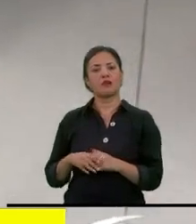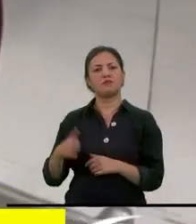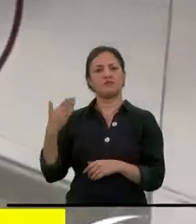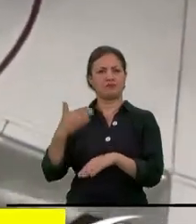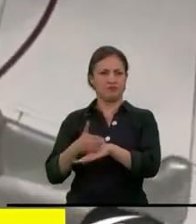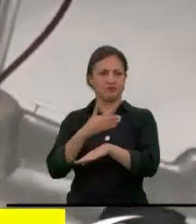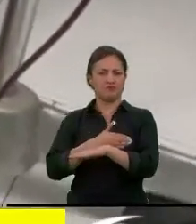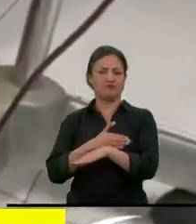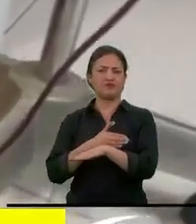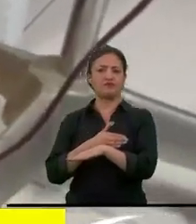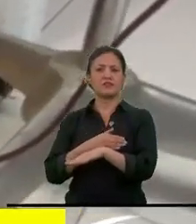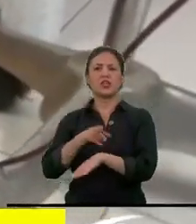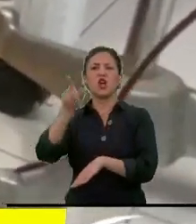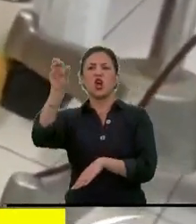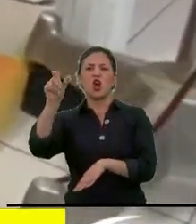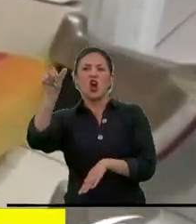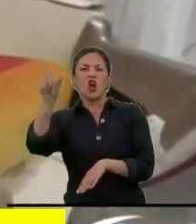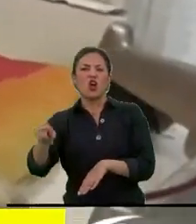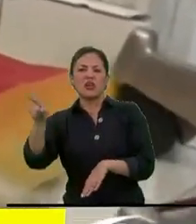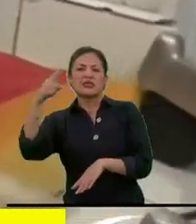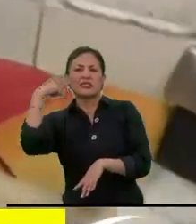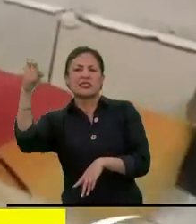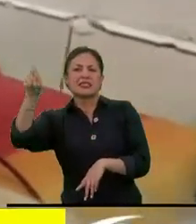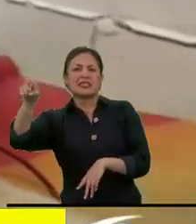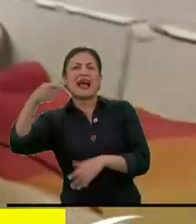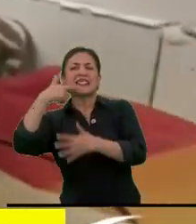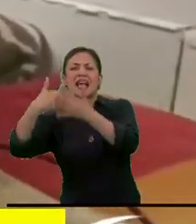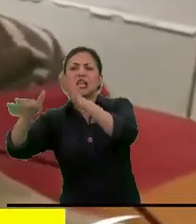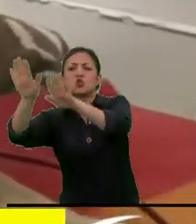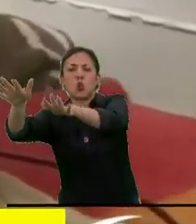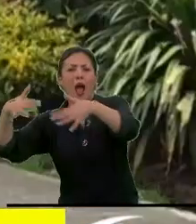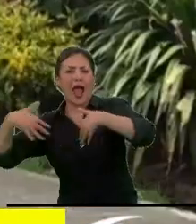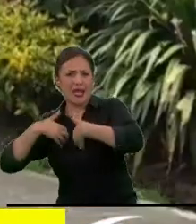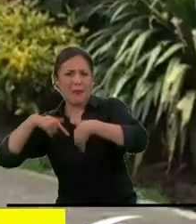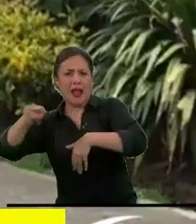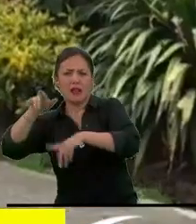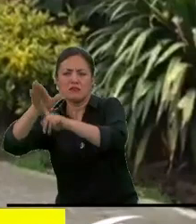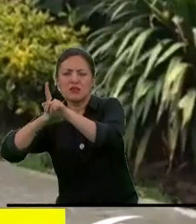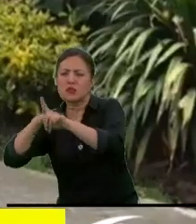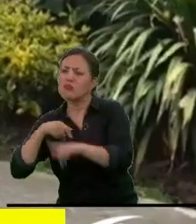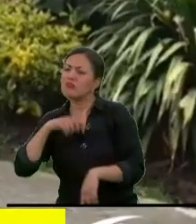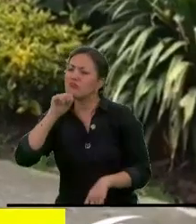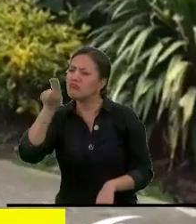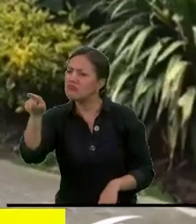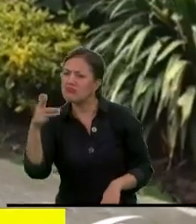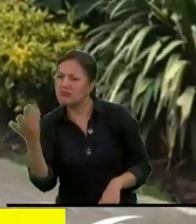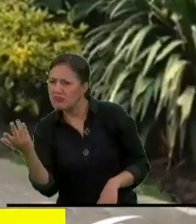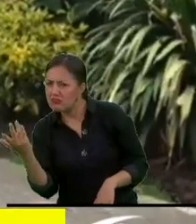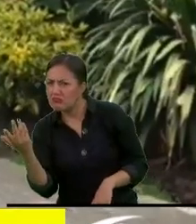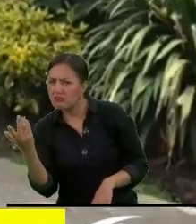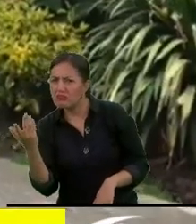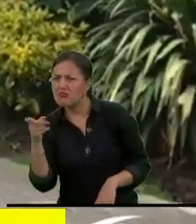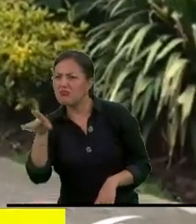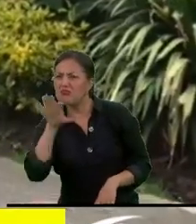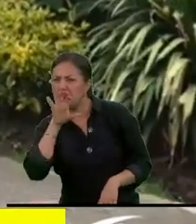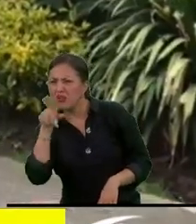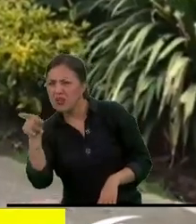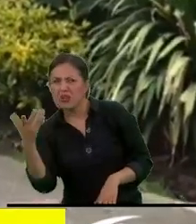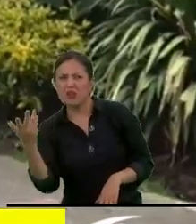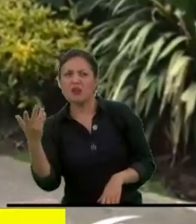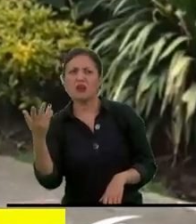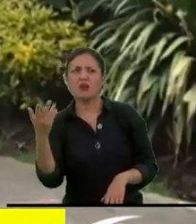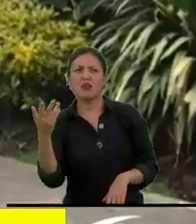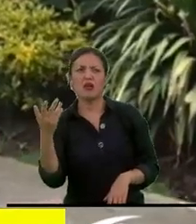pues buscando sangre para su mascota. Y pues yo le pregunté que tenía el perro, él me comentó